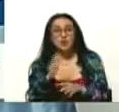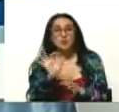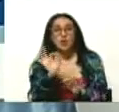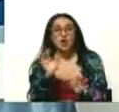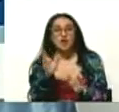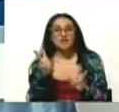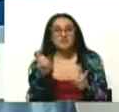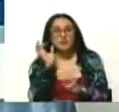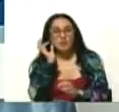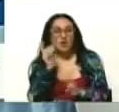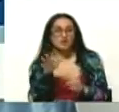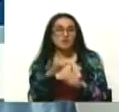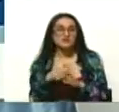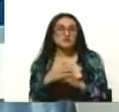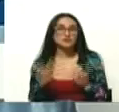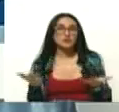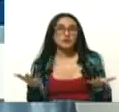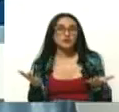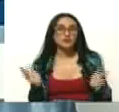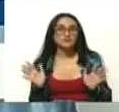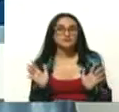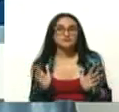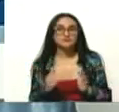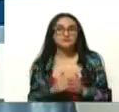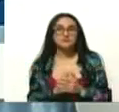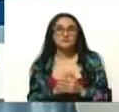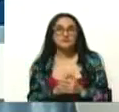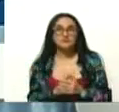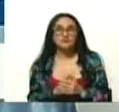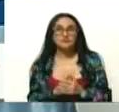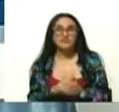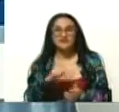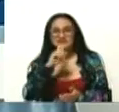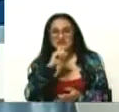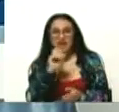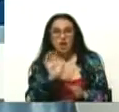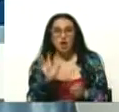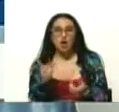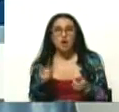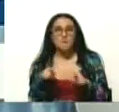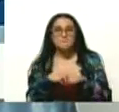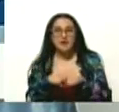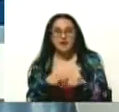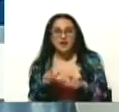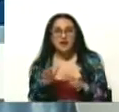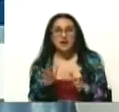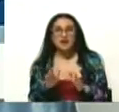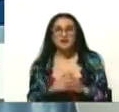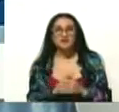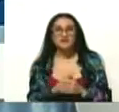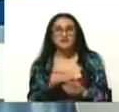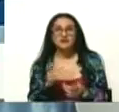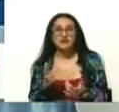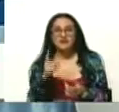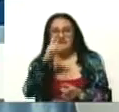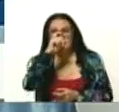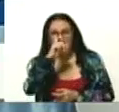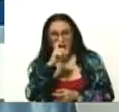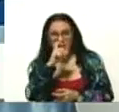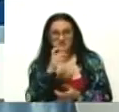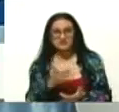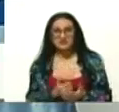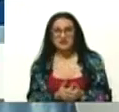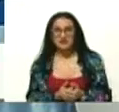por una situación, vamos a ponerla más coloquial, de celos de una pareja, de revancha, de venganza,